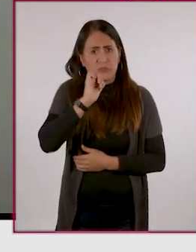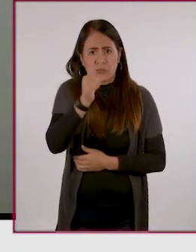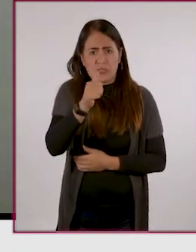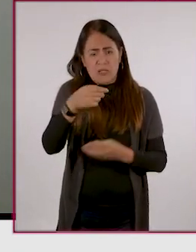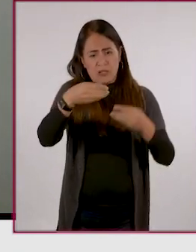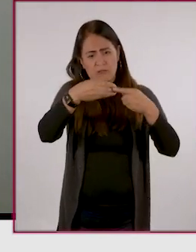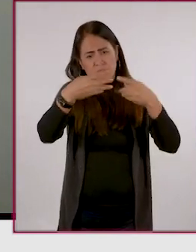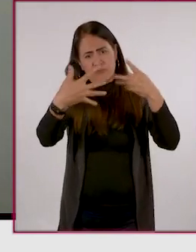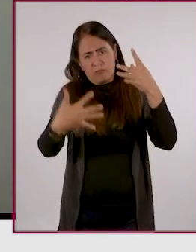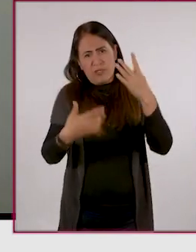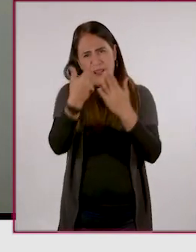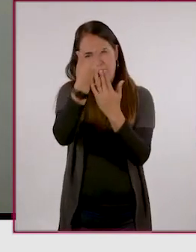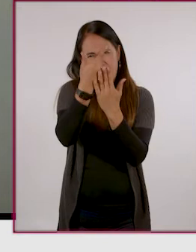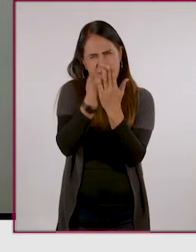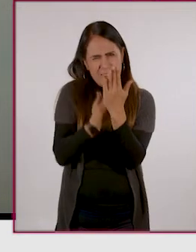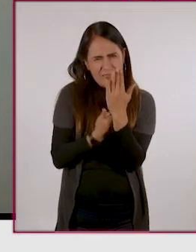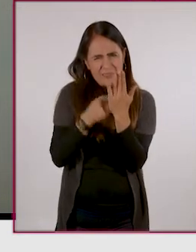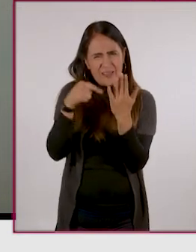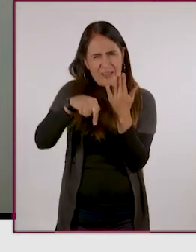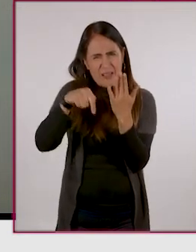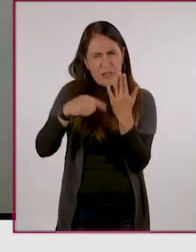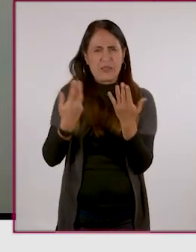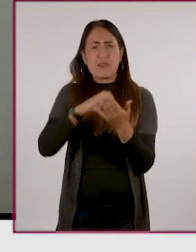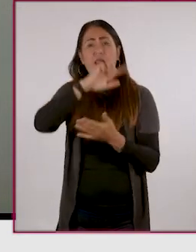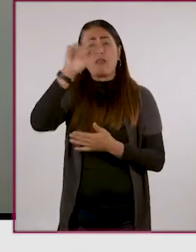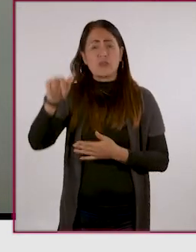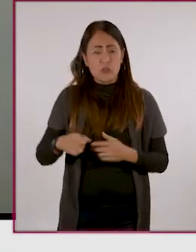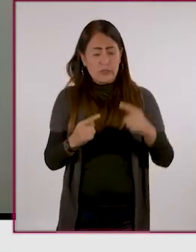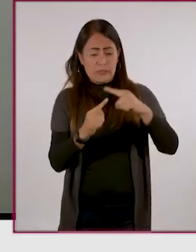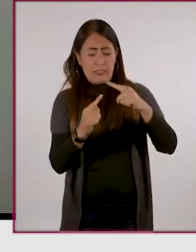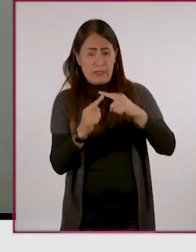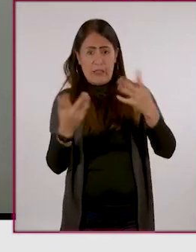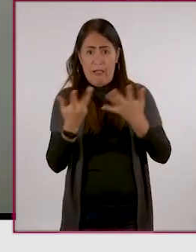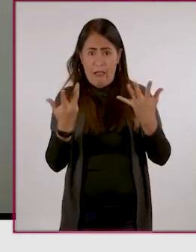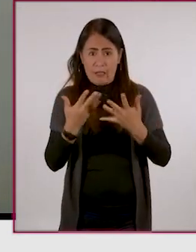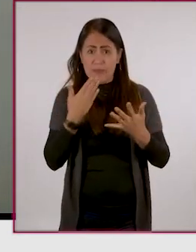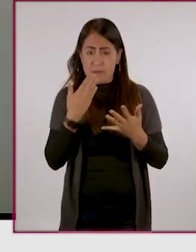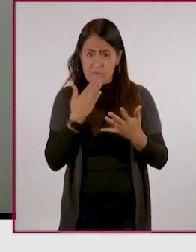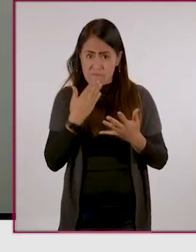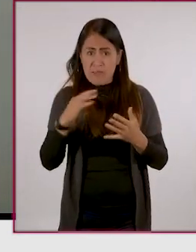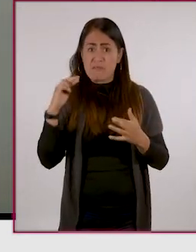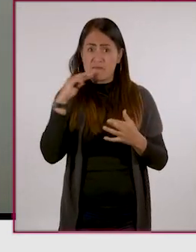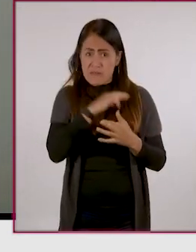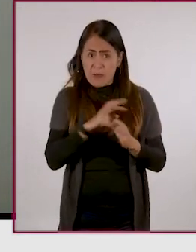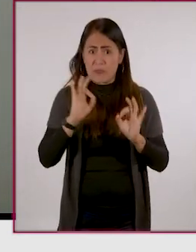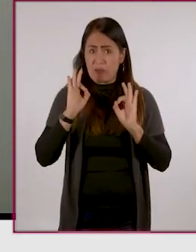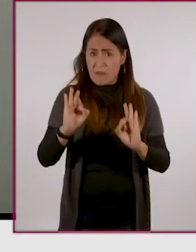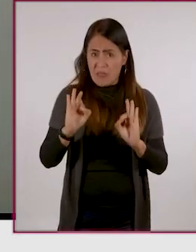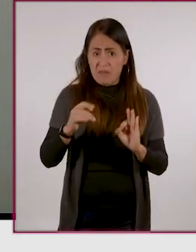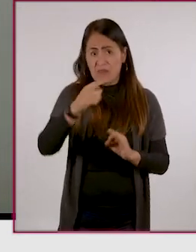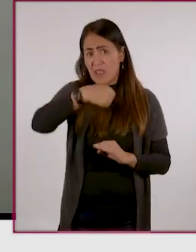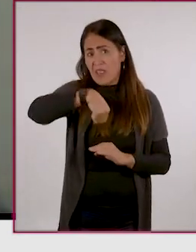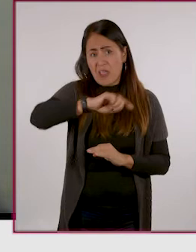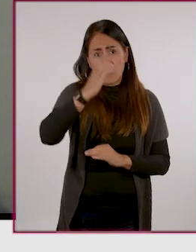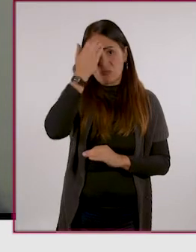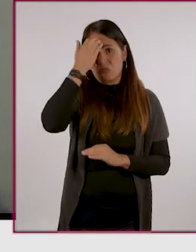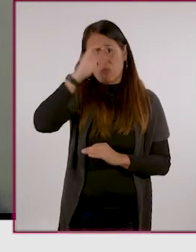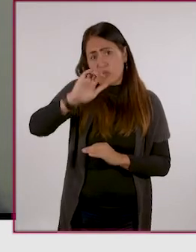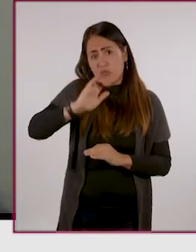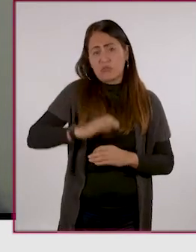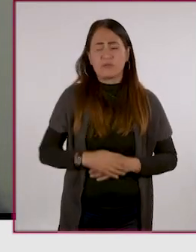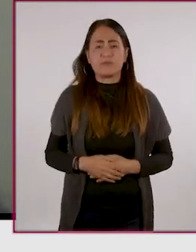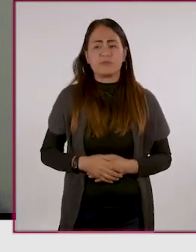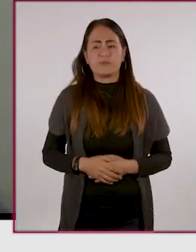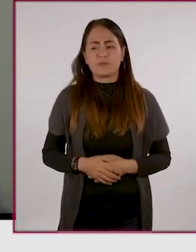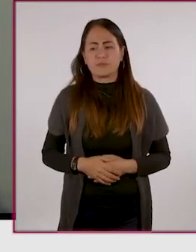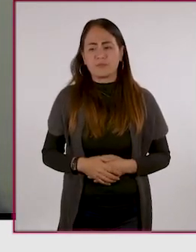listas de funciones que, bueno, nos podrían ayudar a resolver de una manera rápida y eficaz la toma de decisiones, ¿no? Híjole, yo creo